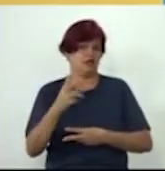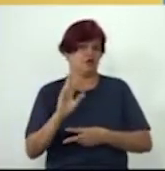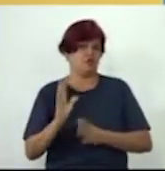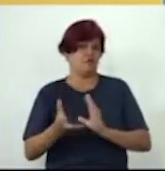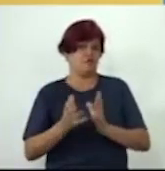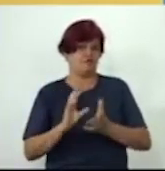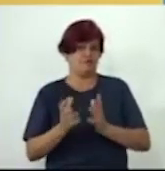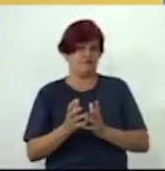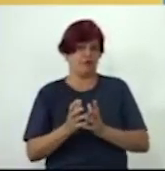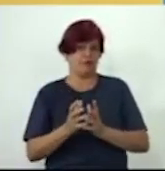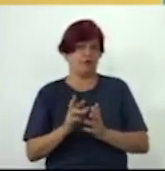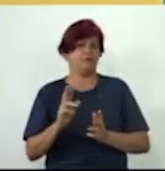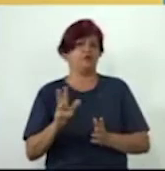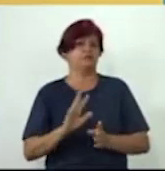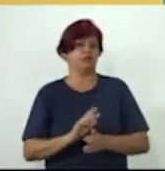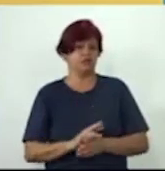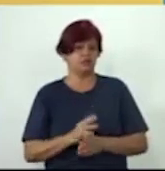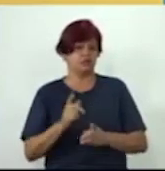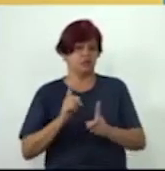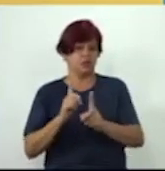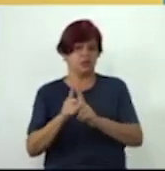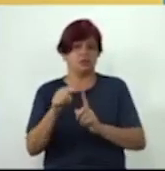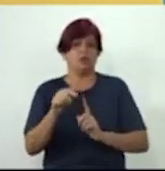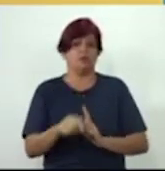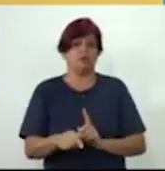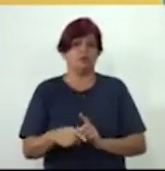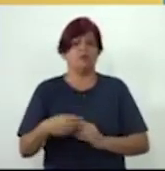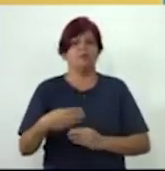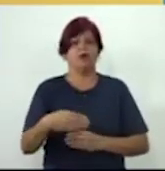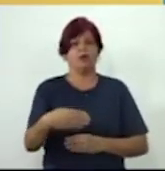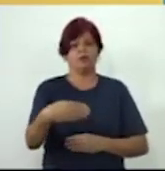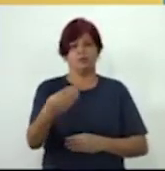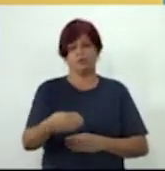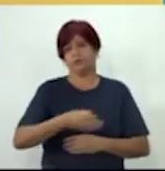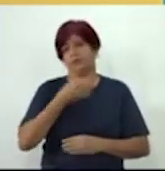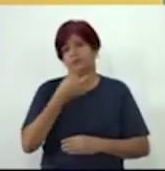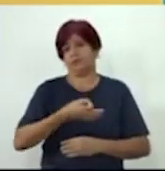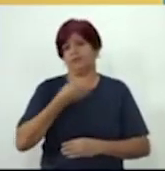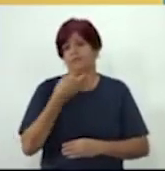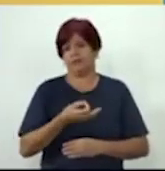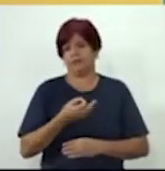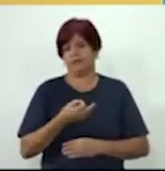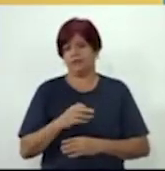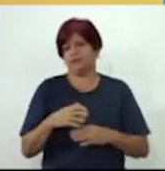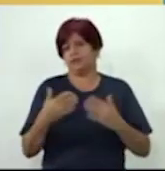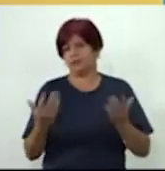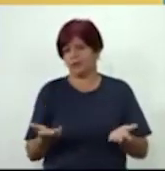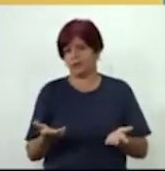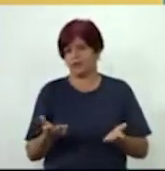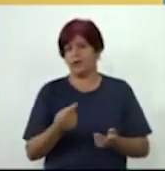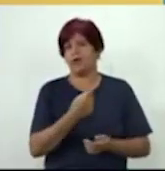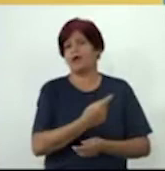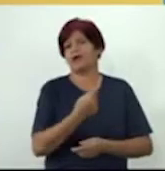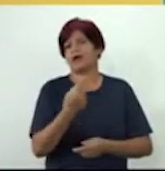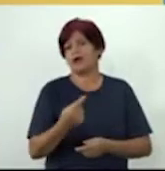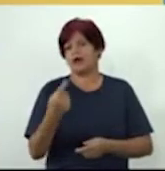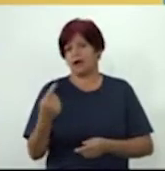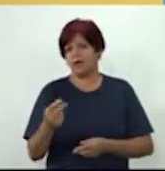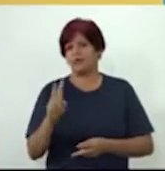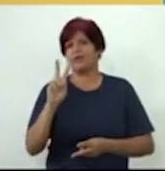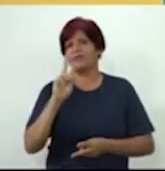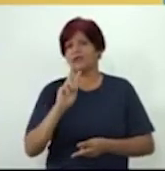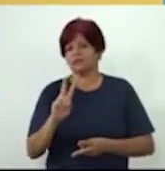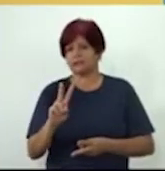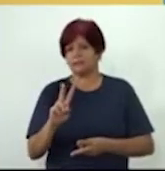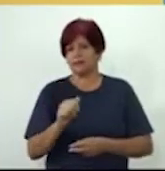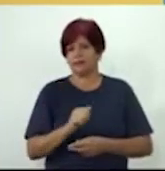esta razón, en el encuentro de hoy vamos a continuar explicando sobre cada una de las variantes, o sea, en